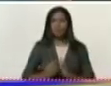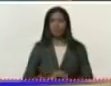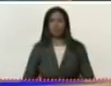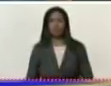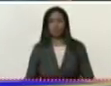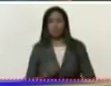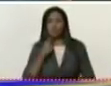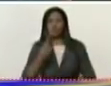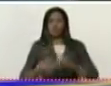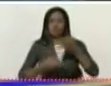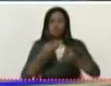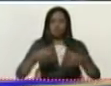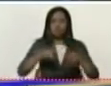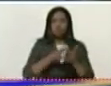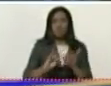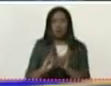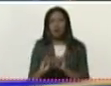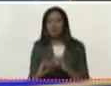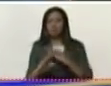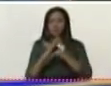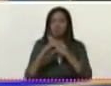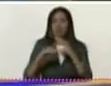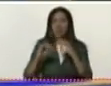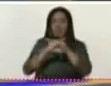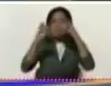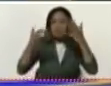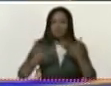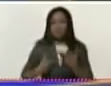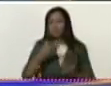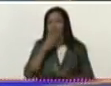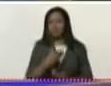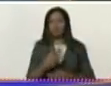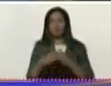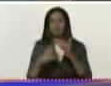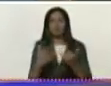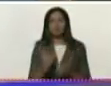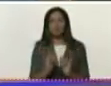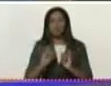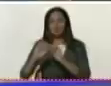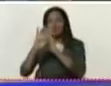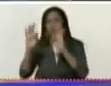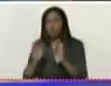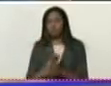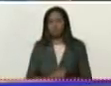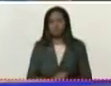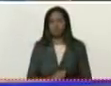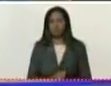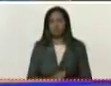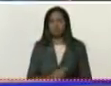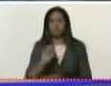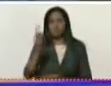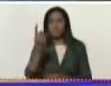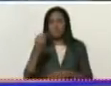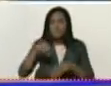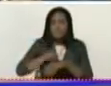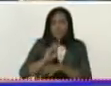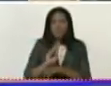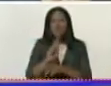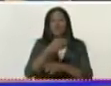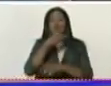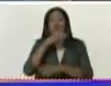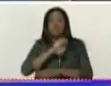Yo lo digo, así como es inevitable que llegara la felicidad de diciembre, así como es inevitable que llegue el primero de enero y